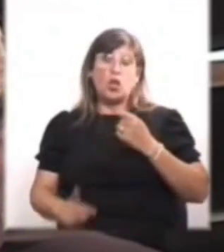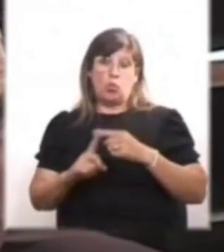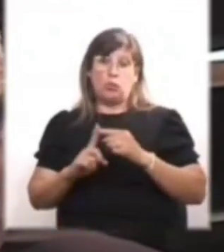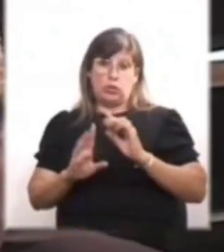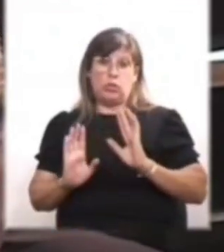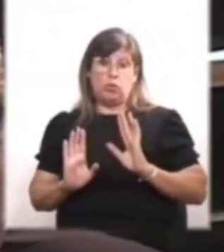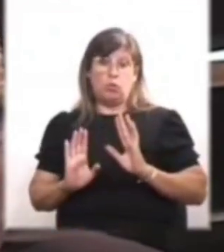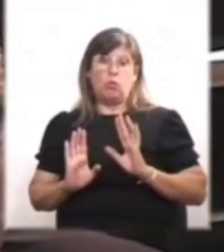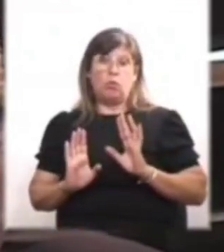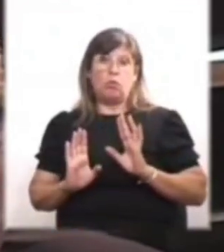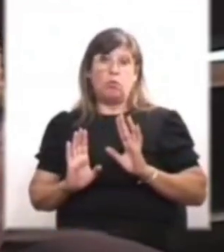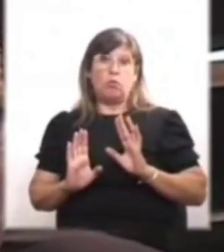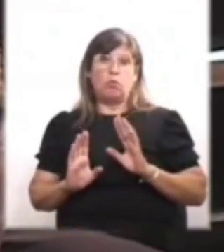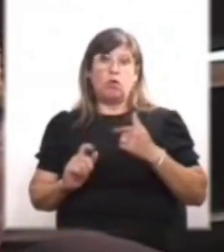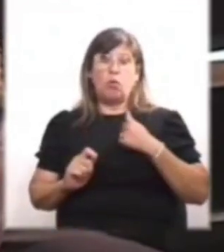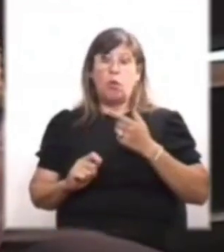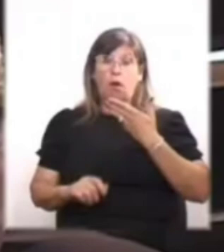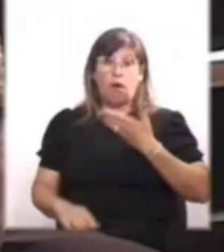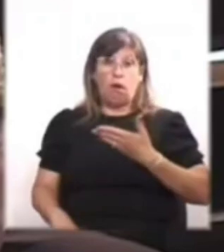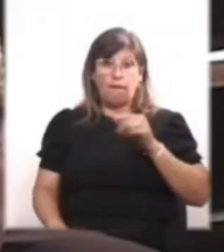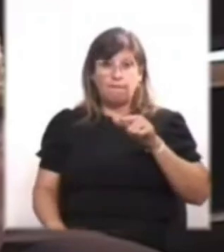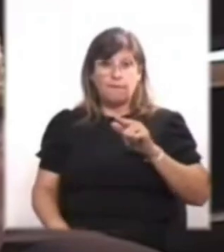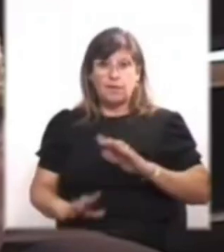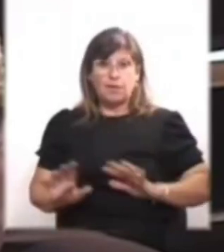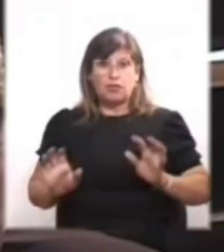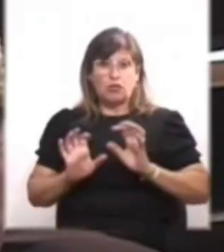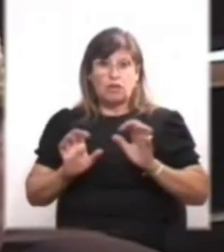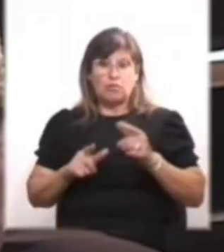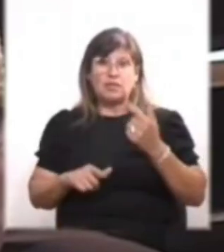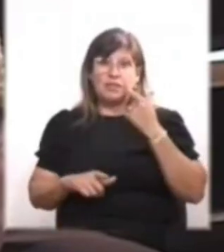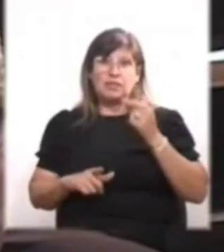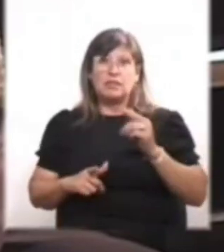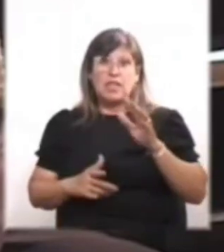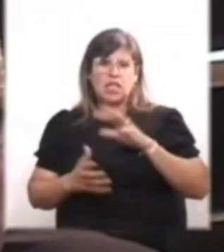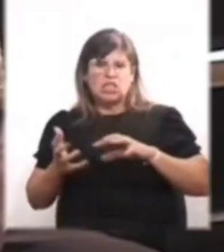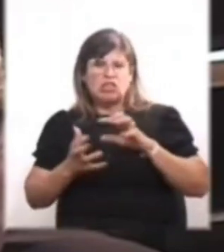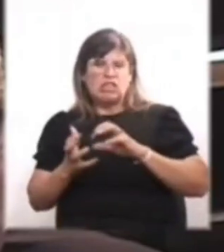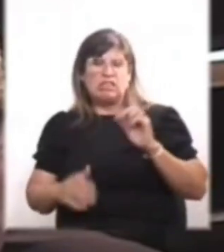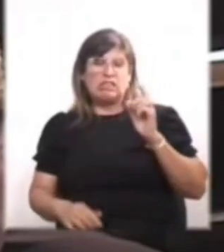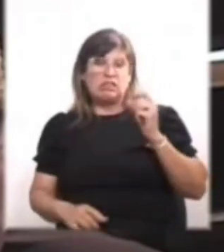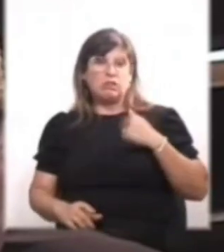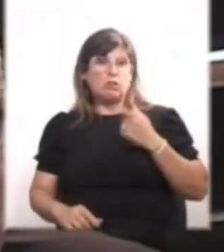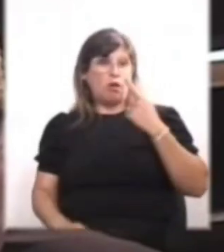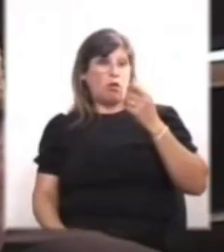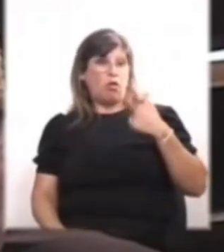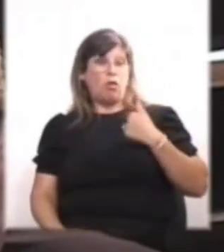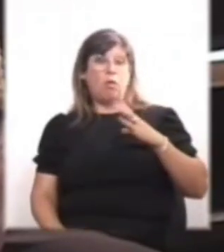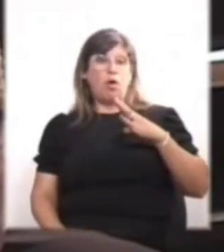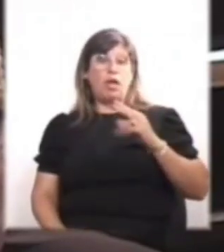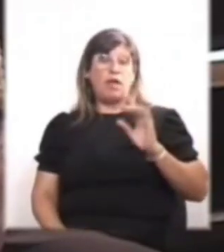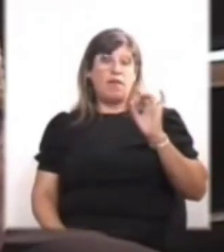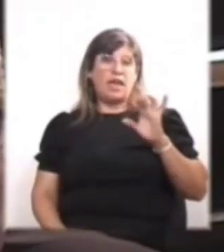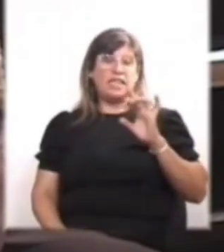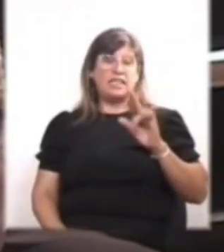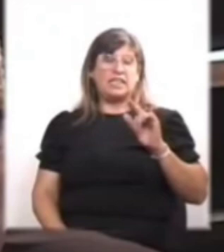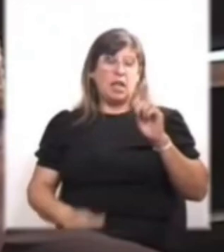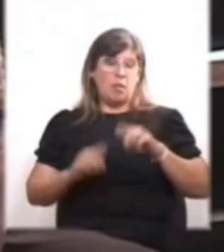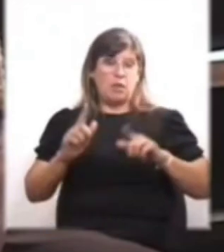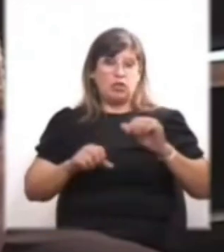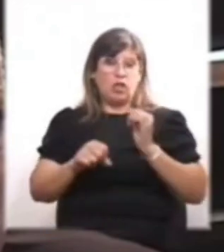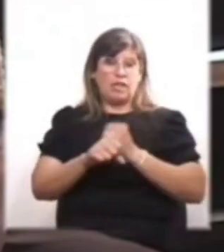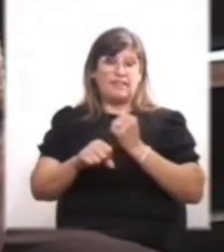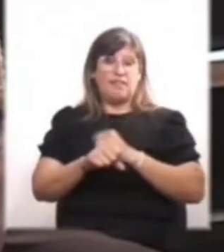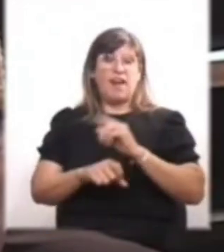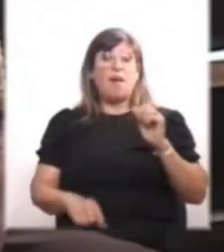positivamente, con cierta admiración para esos funcionarios, ¿no? Con la crisis hídrica nos enteramos que había 15 personas en la OCE, que eran los